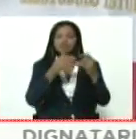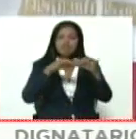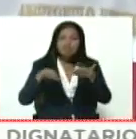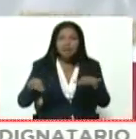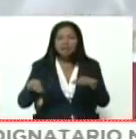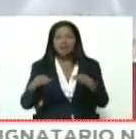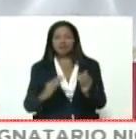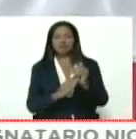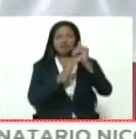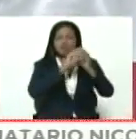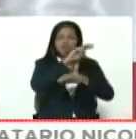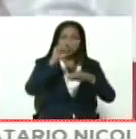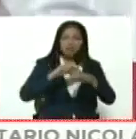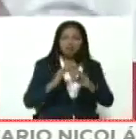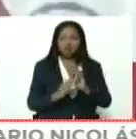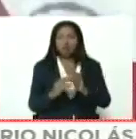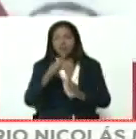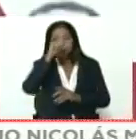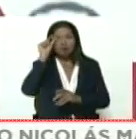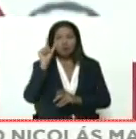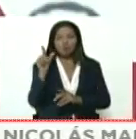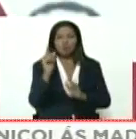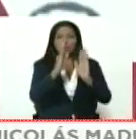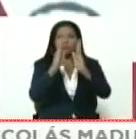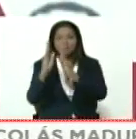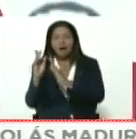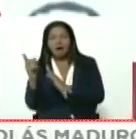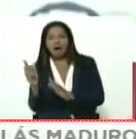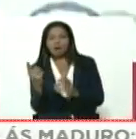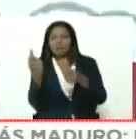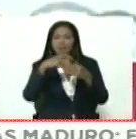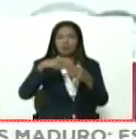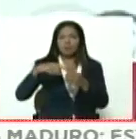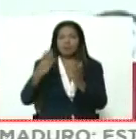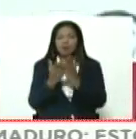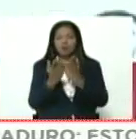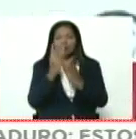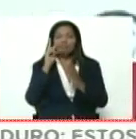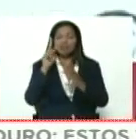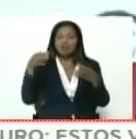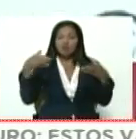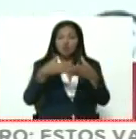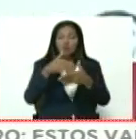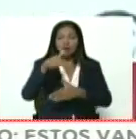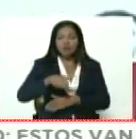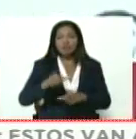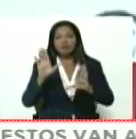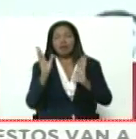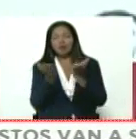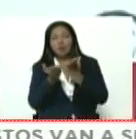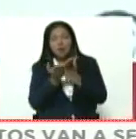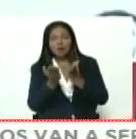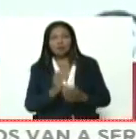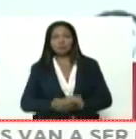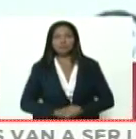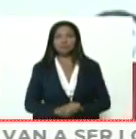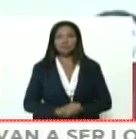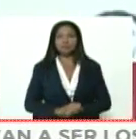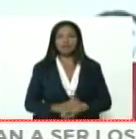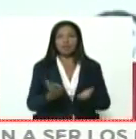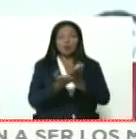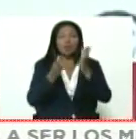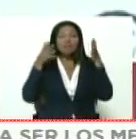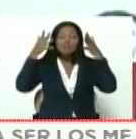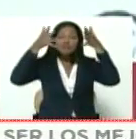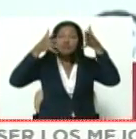Nacional, miembro de la estructura de la escuela, fíjense el equipo de la escuela de